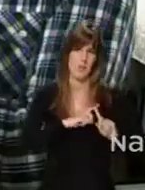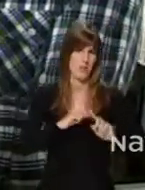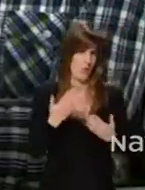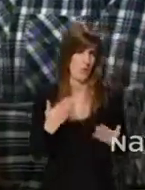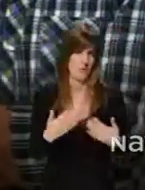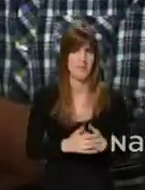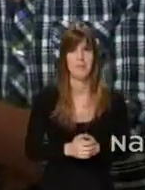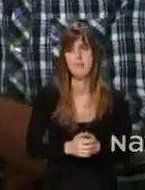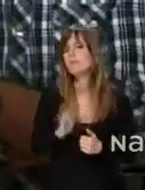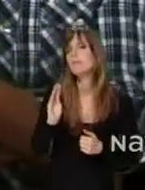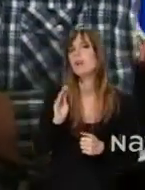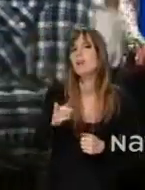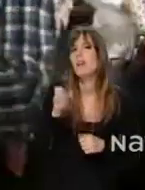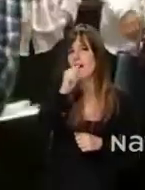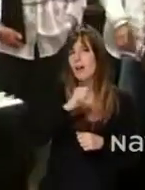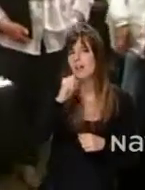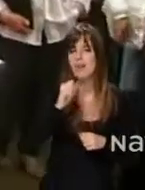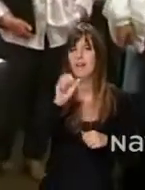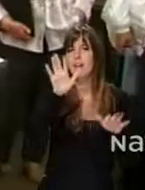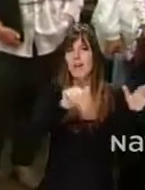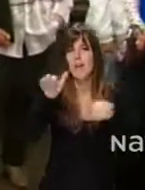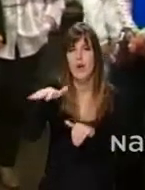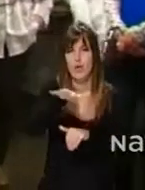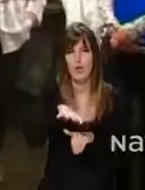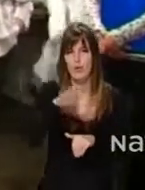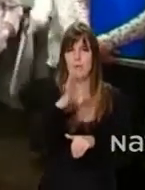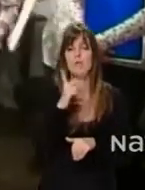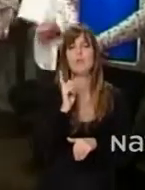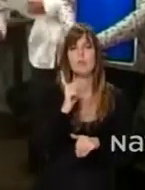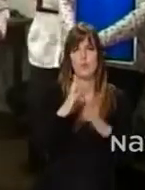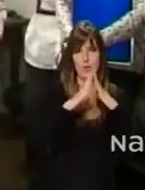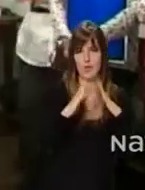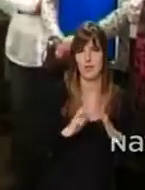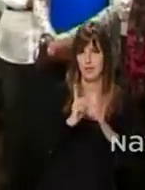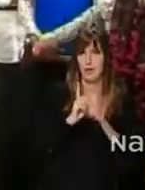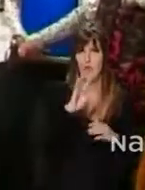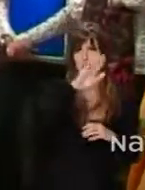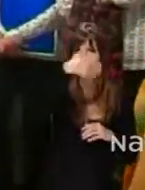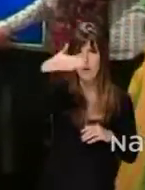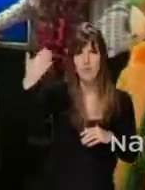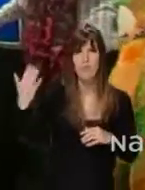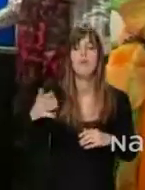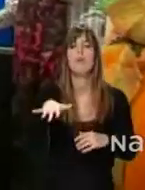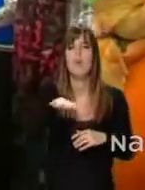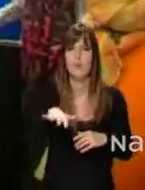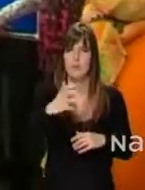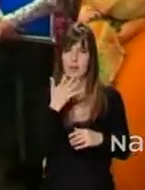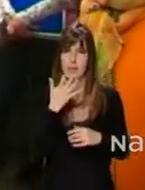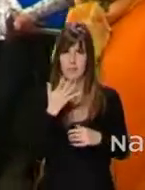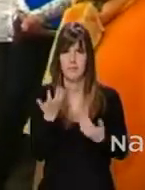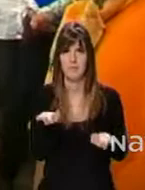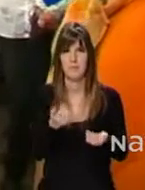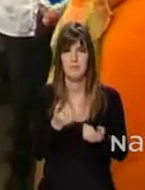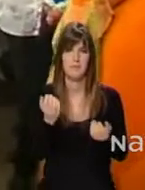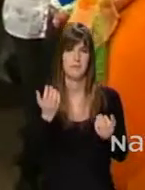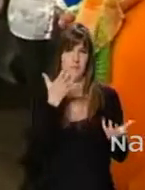¿Dónde soléis cantar, Ana? Porque decías que no solo en la iglesia, sino tenéis otro tipo de repertorios, ¿no?